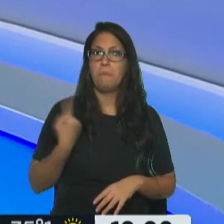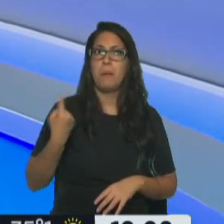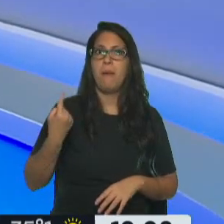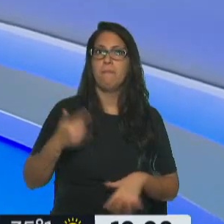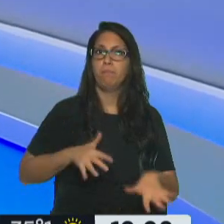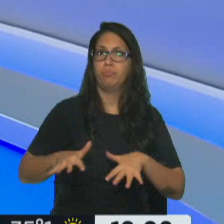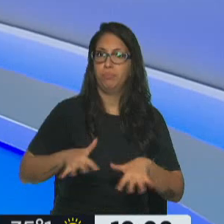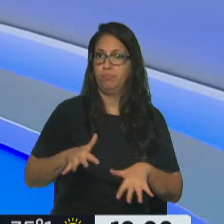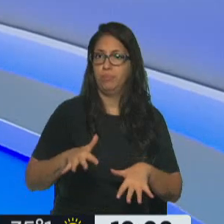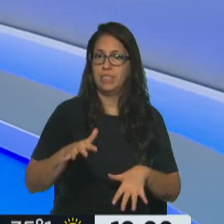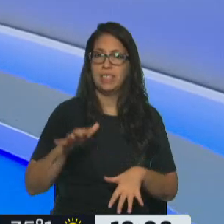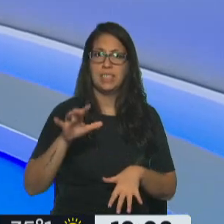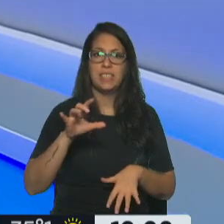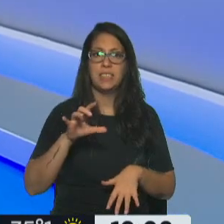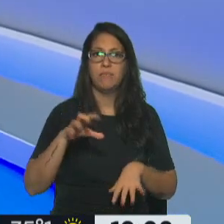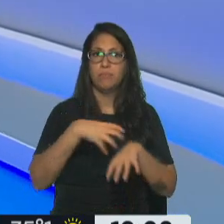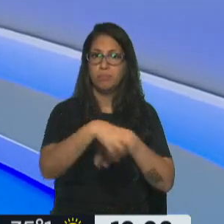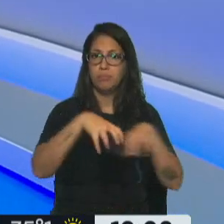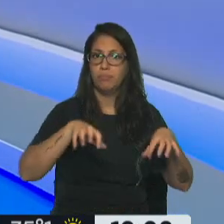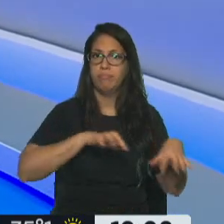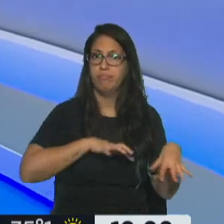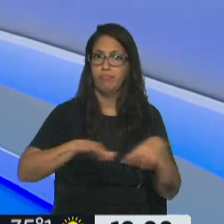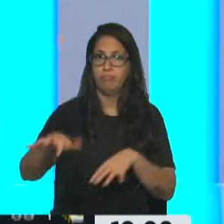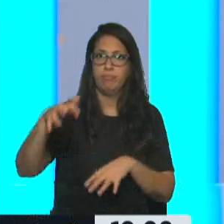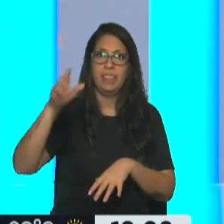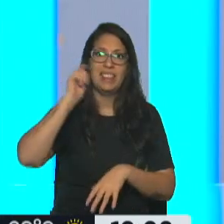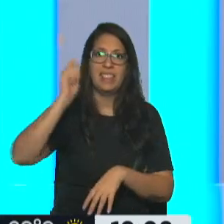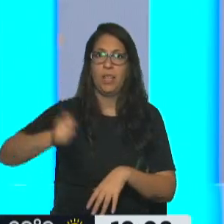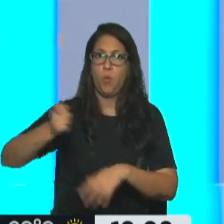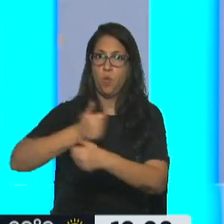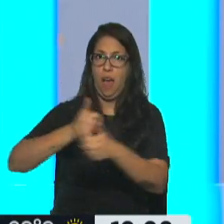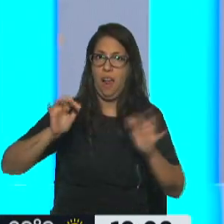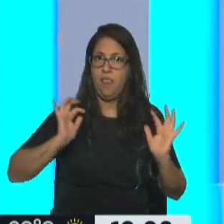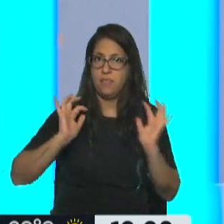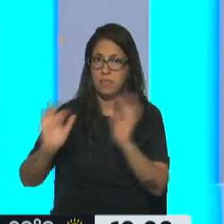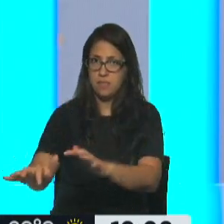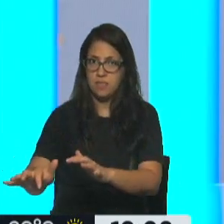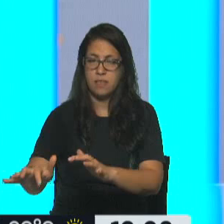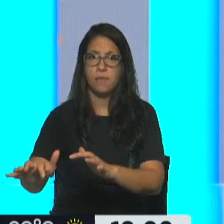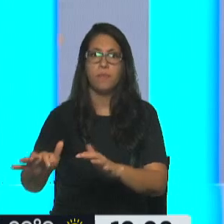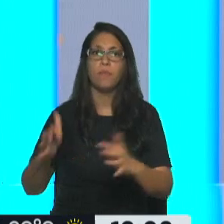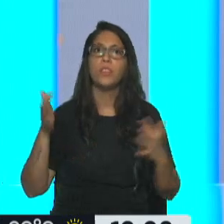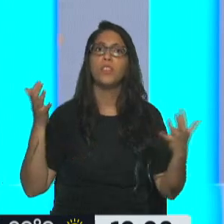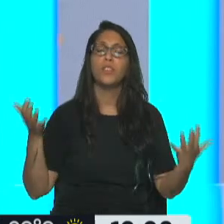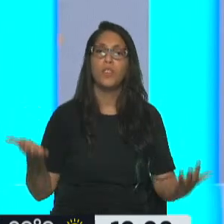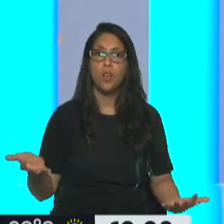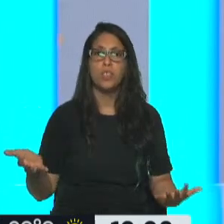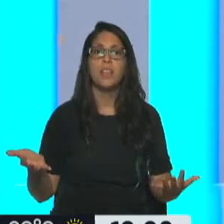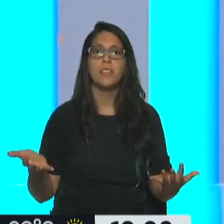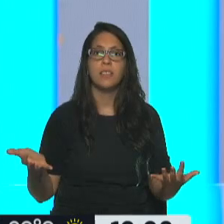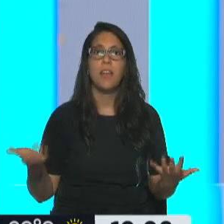las todas las centrales Exacto obreras fueron con movimientos sociales a los tribunales Entonces se está